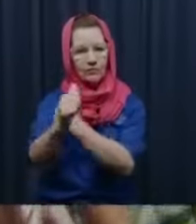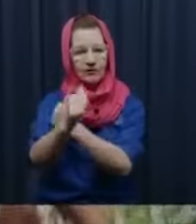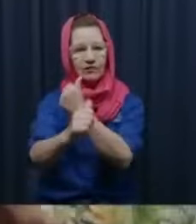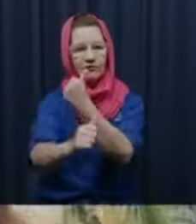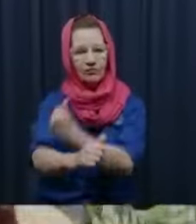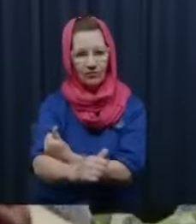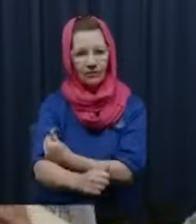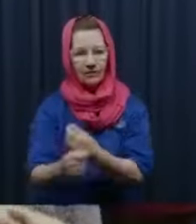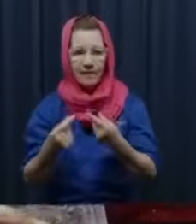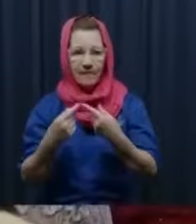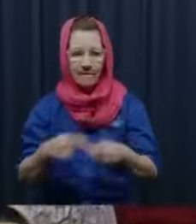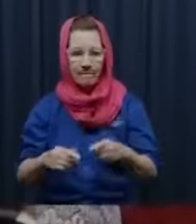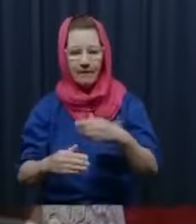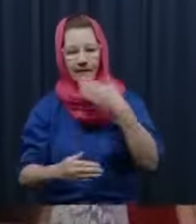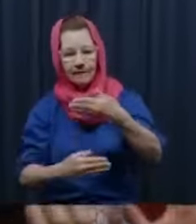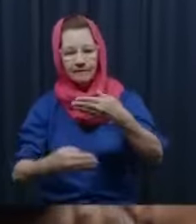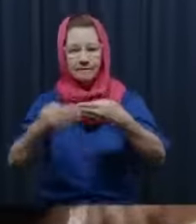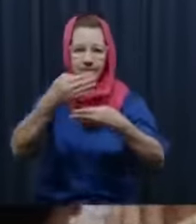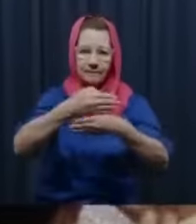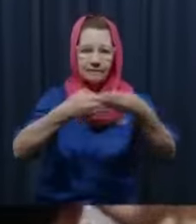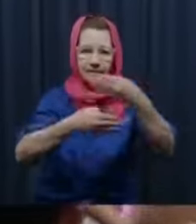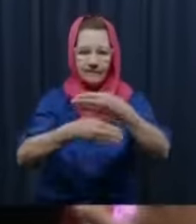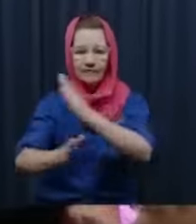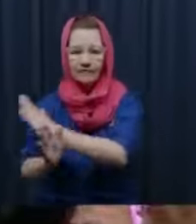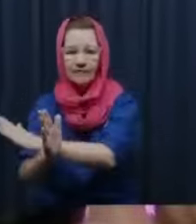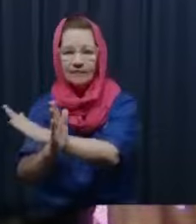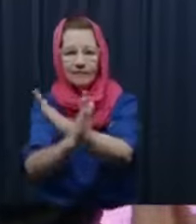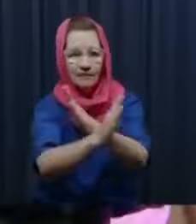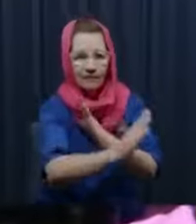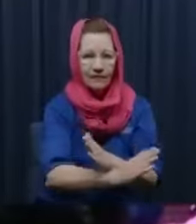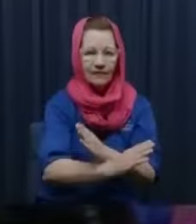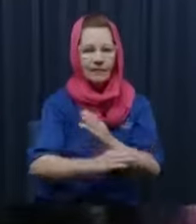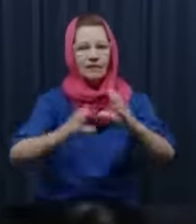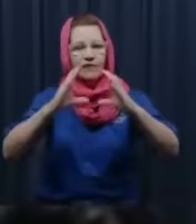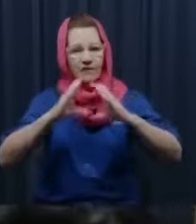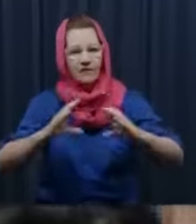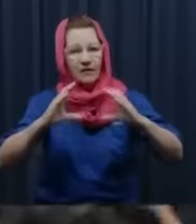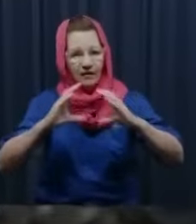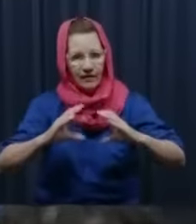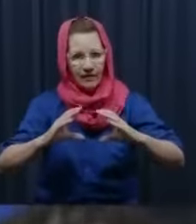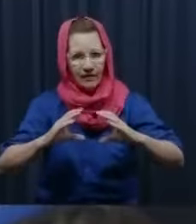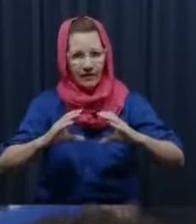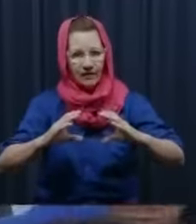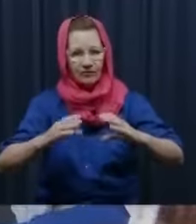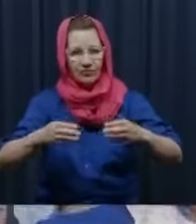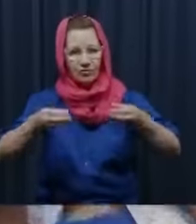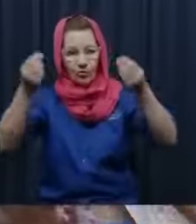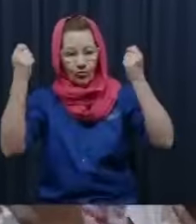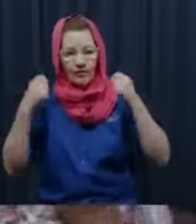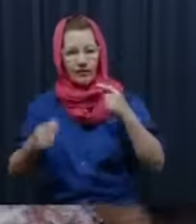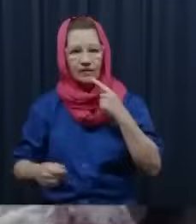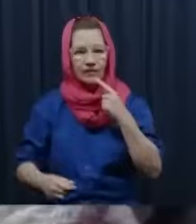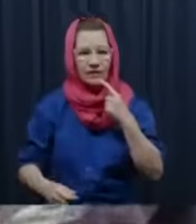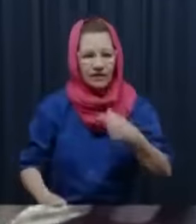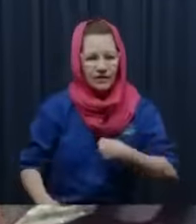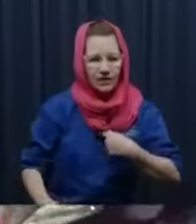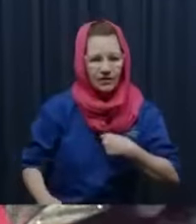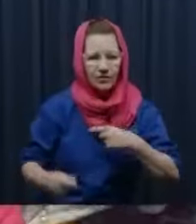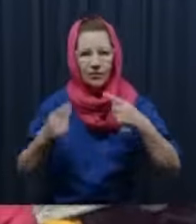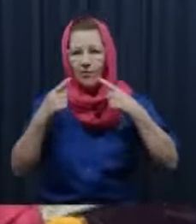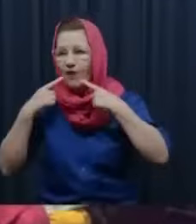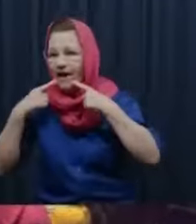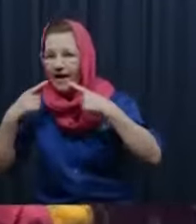para edificar para proteger y para cubrir y le vengo anunciando a